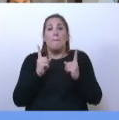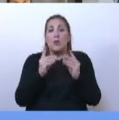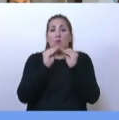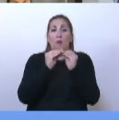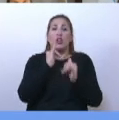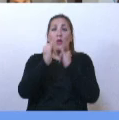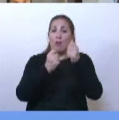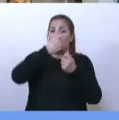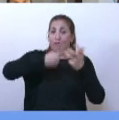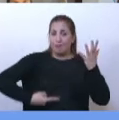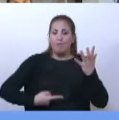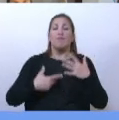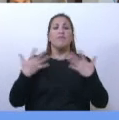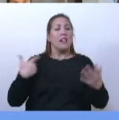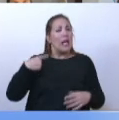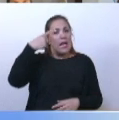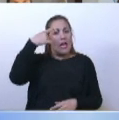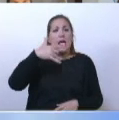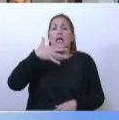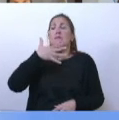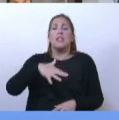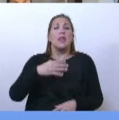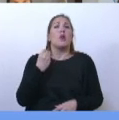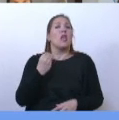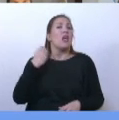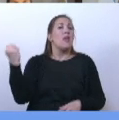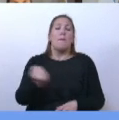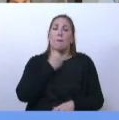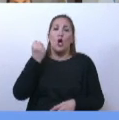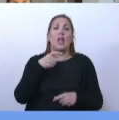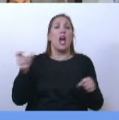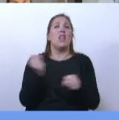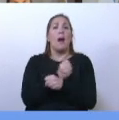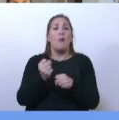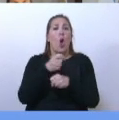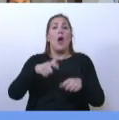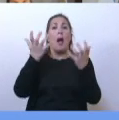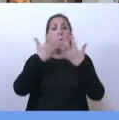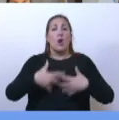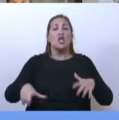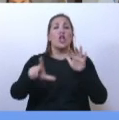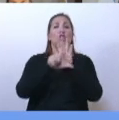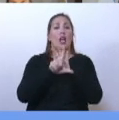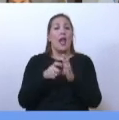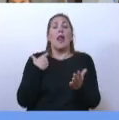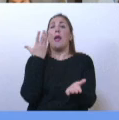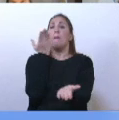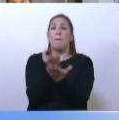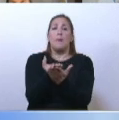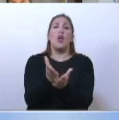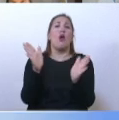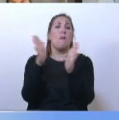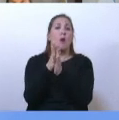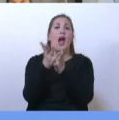entendemos que es de suma importancia que se apruebe este proyecto de ley y les pido el